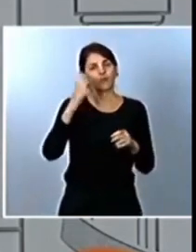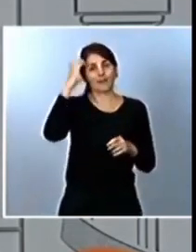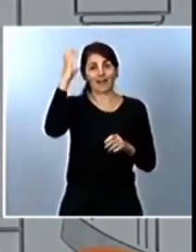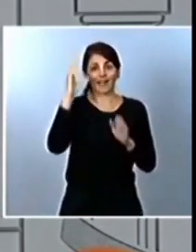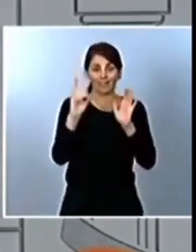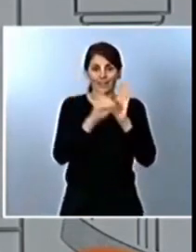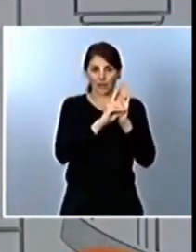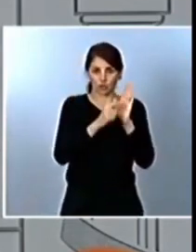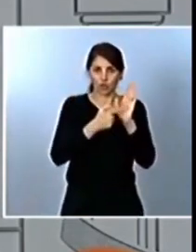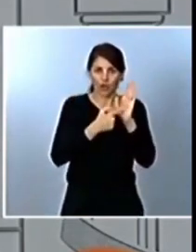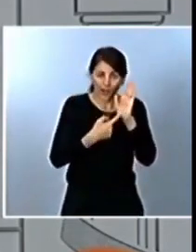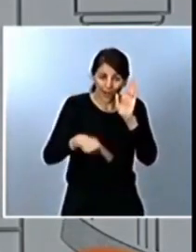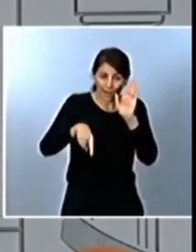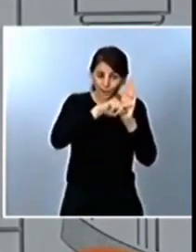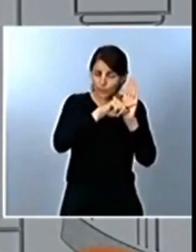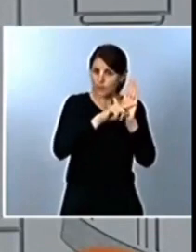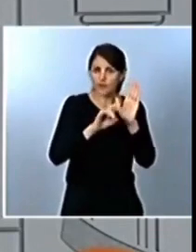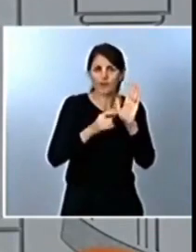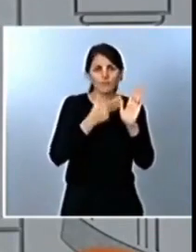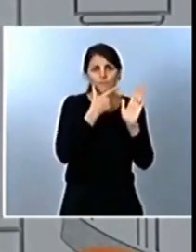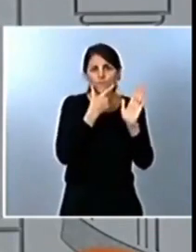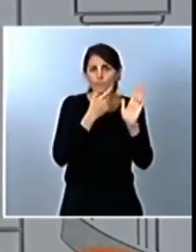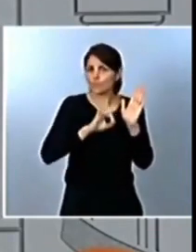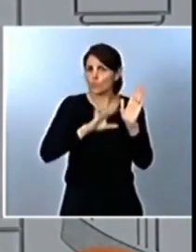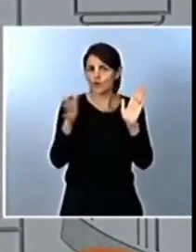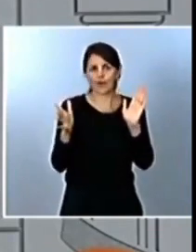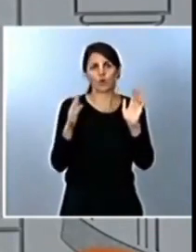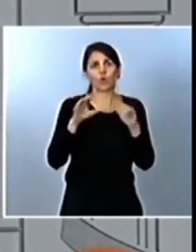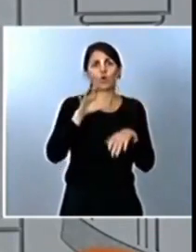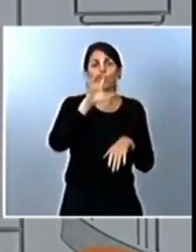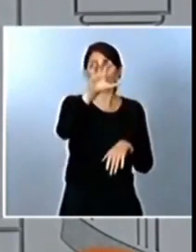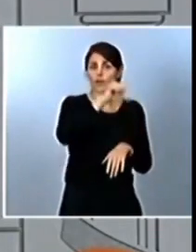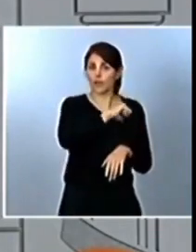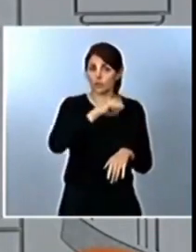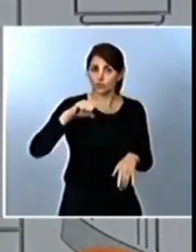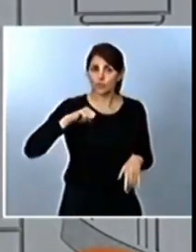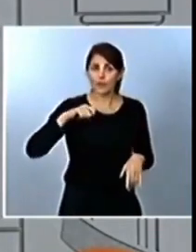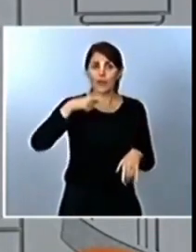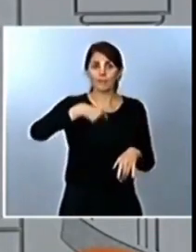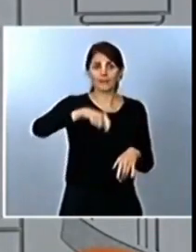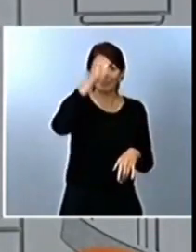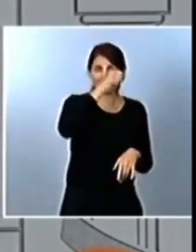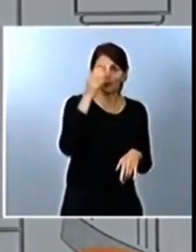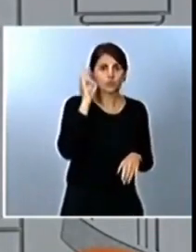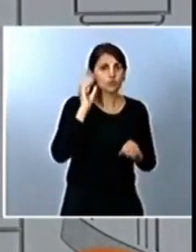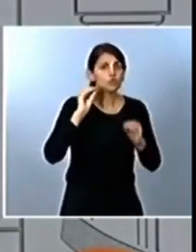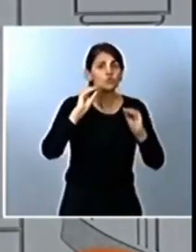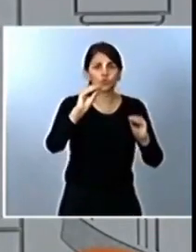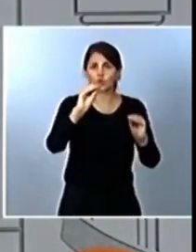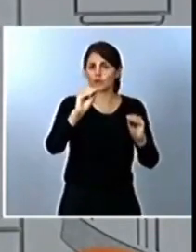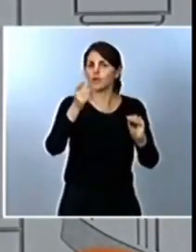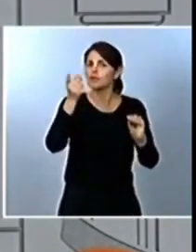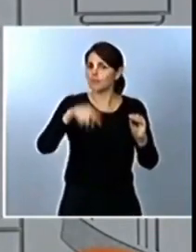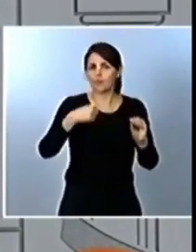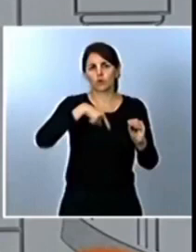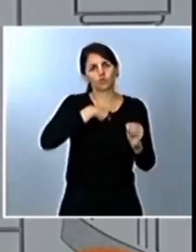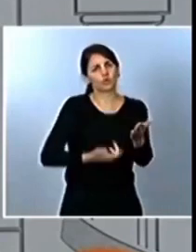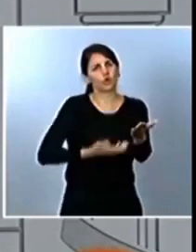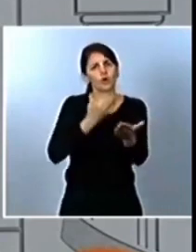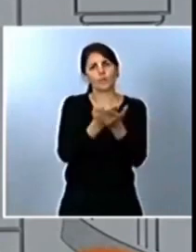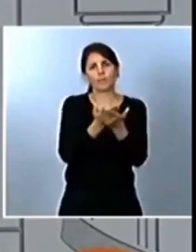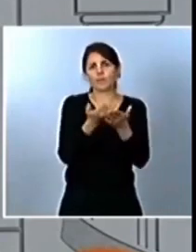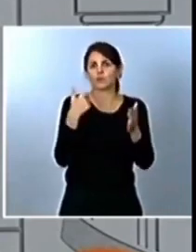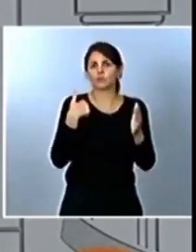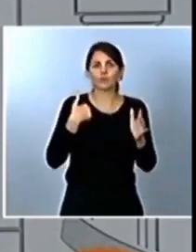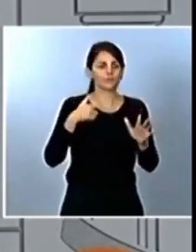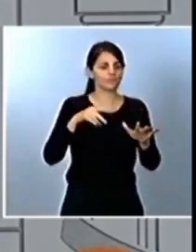a que las comunidades autónomas, los presidentes y presidentas autonómicos hagan lo propio en sus parlamentos, en sus asambleas regionales, porque ellas van a